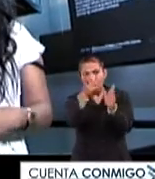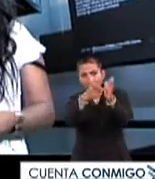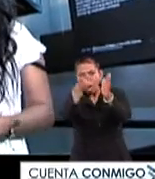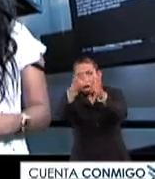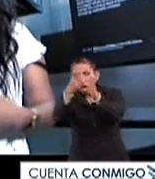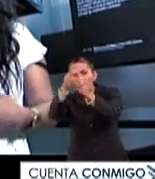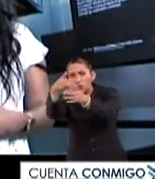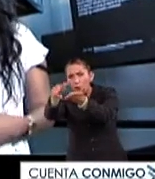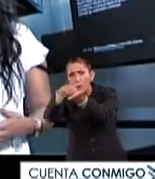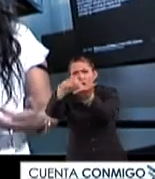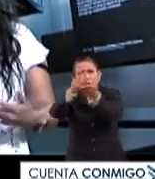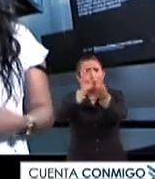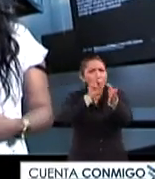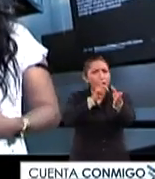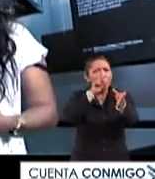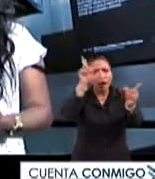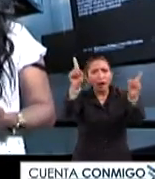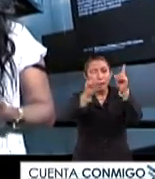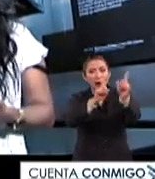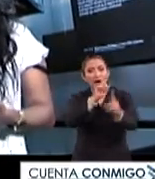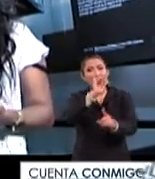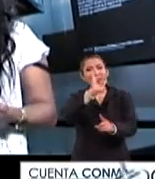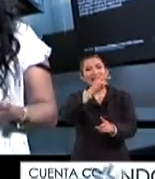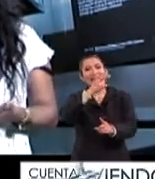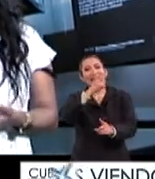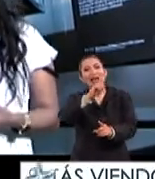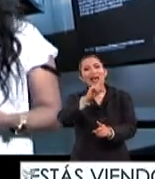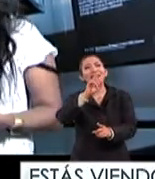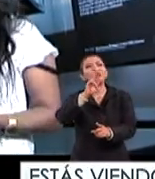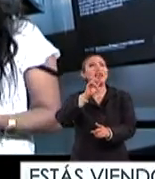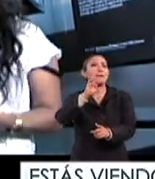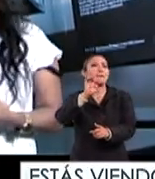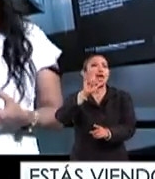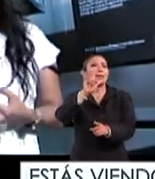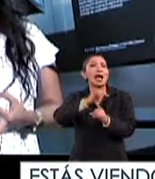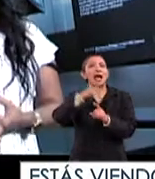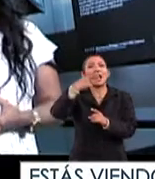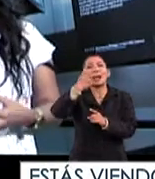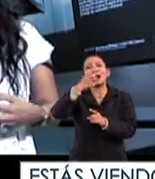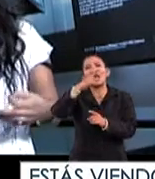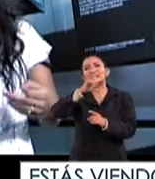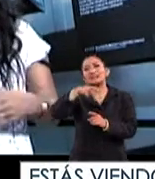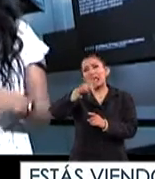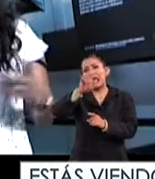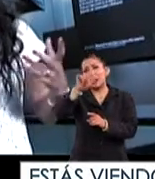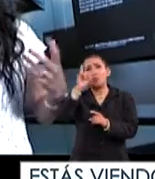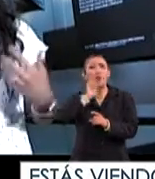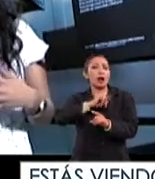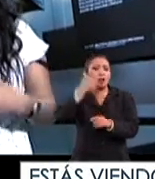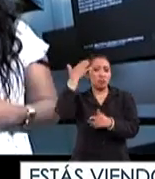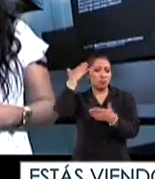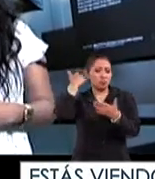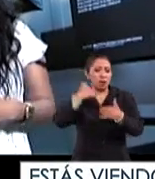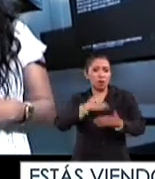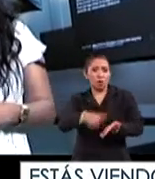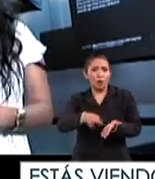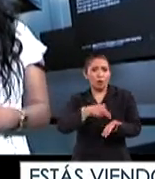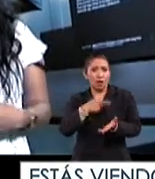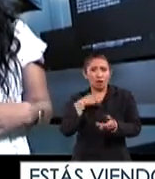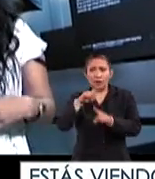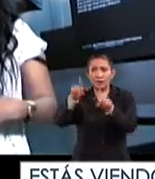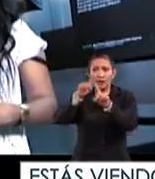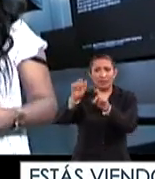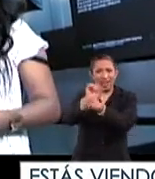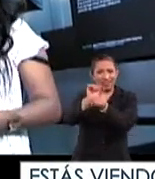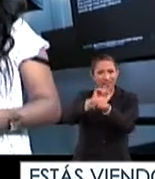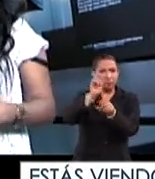ver, no sé, imagínate una Ingrid Bergman, Tippi Hedren, Grace Kelly y muchas otras actrices con las que